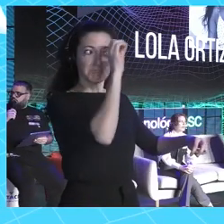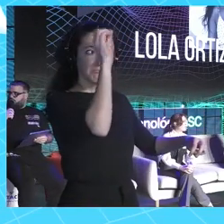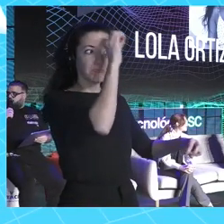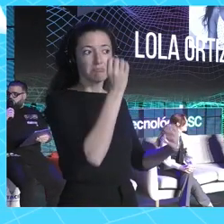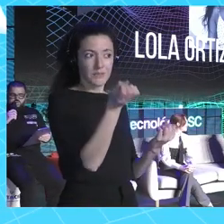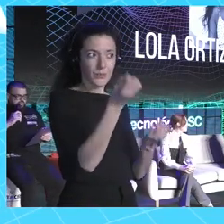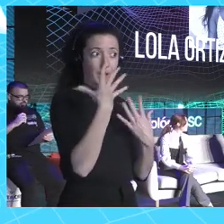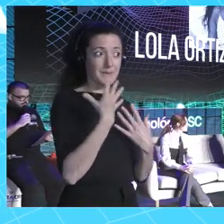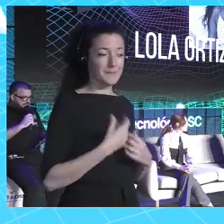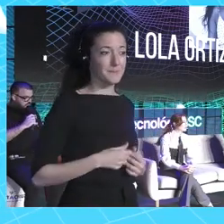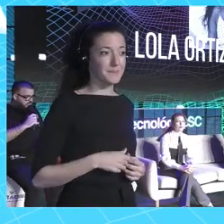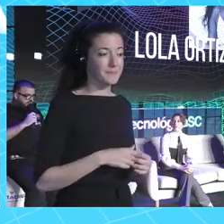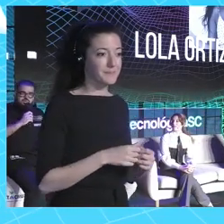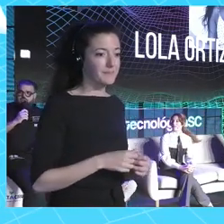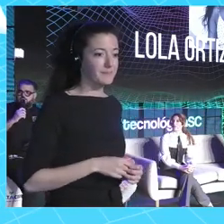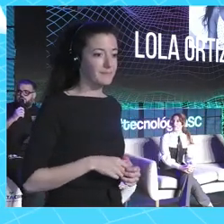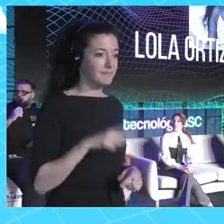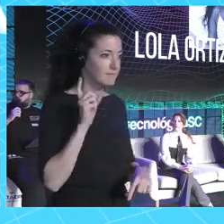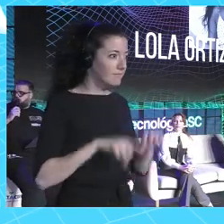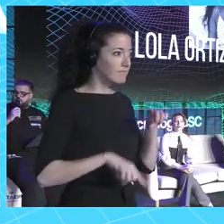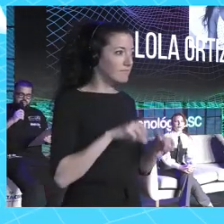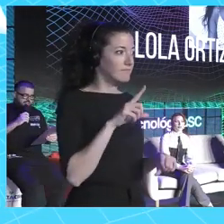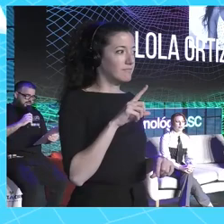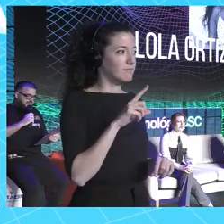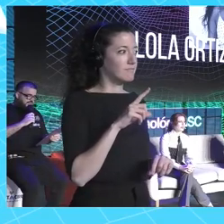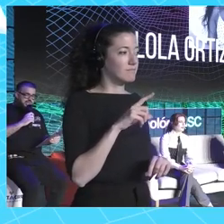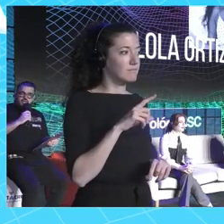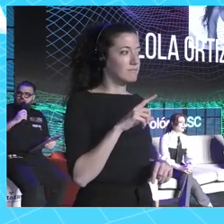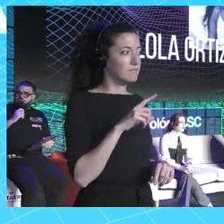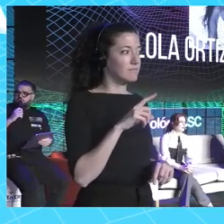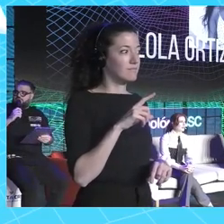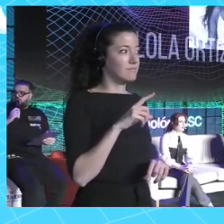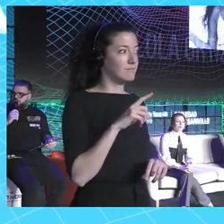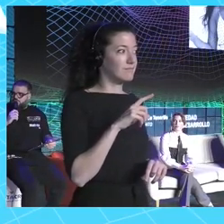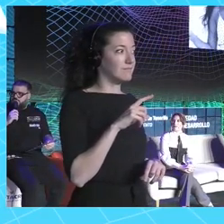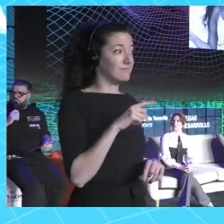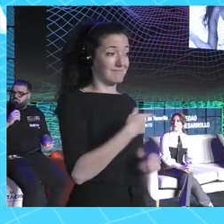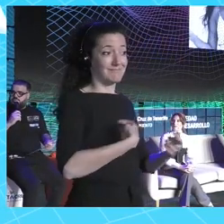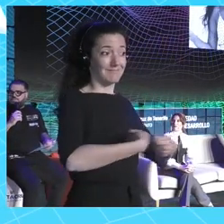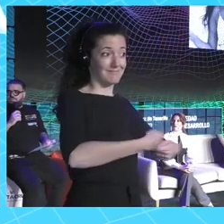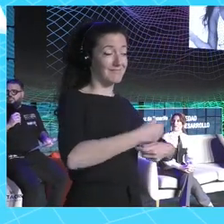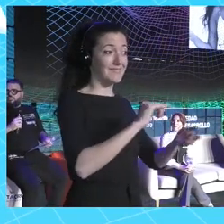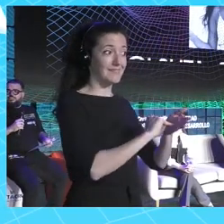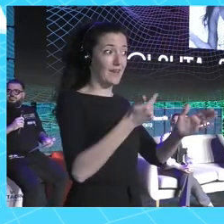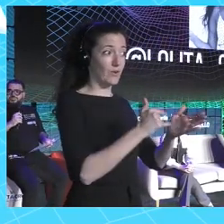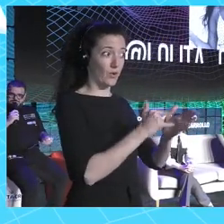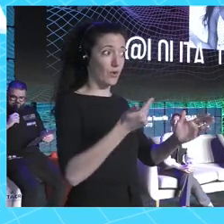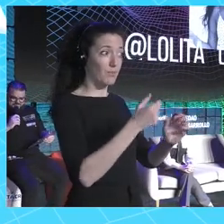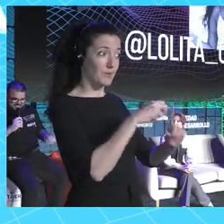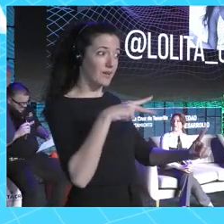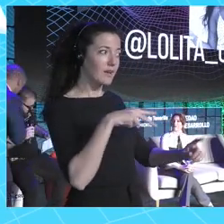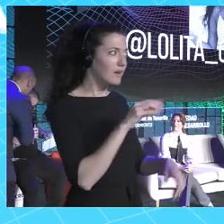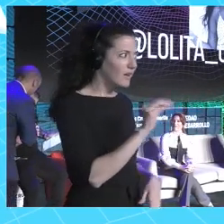sobre todo pues tu visión en estos nichos de Mercado tecnológico repíteme la